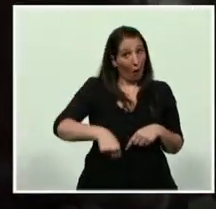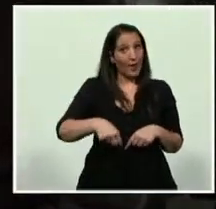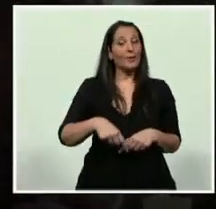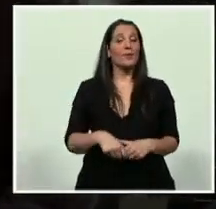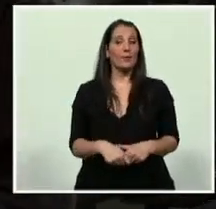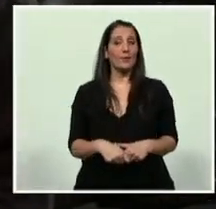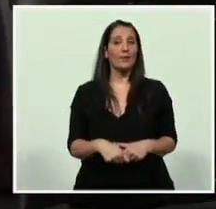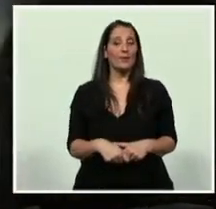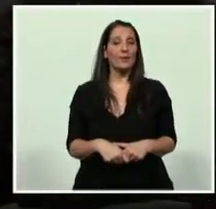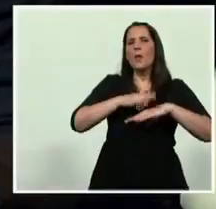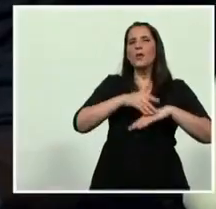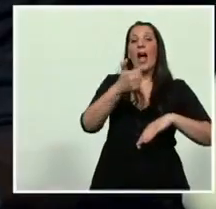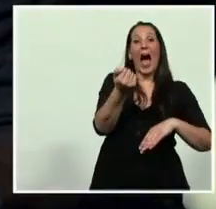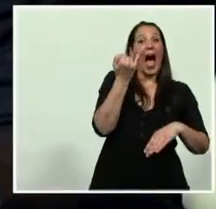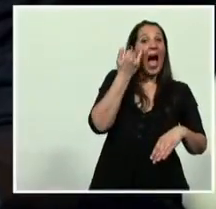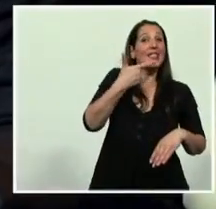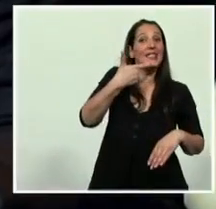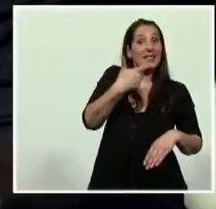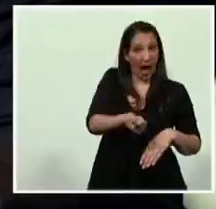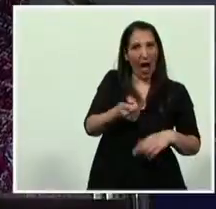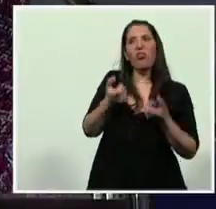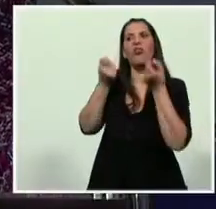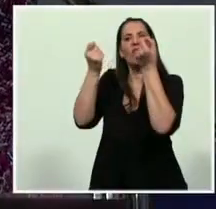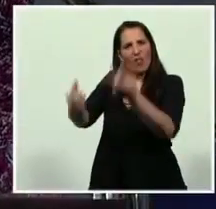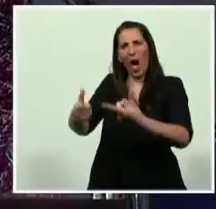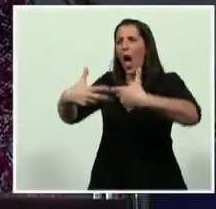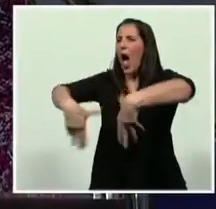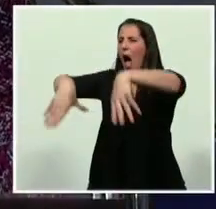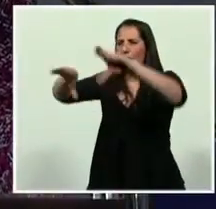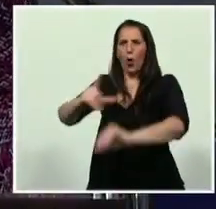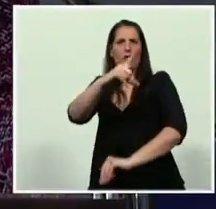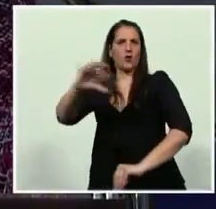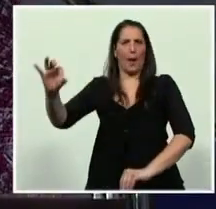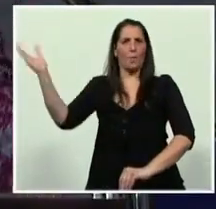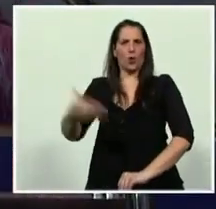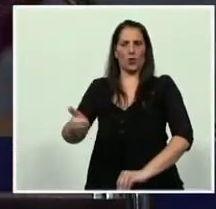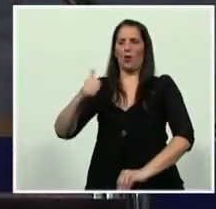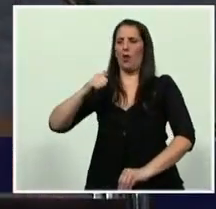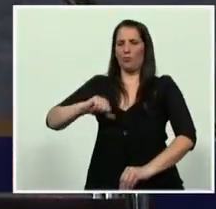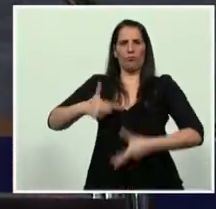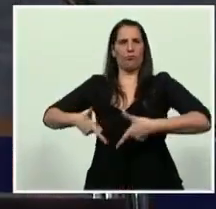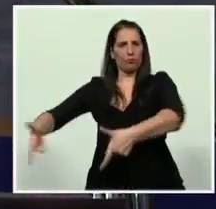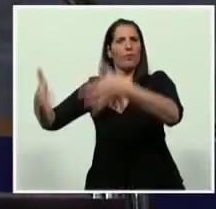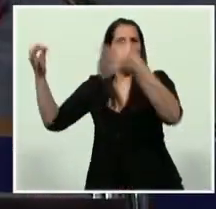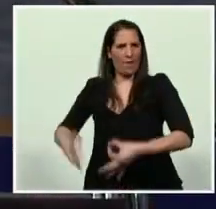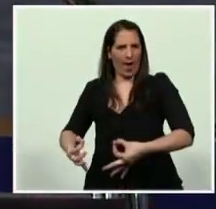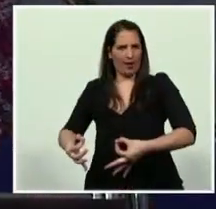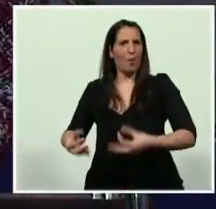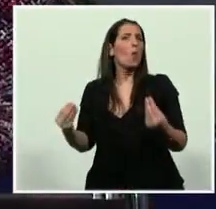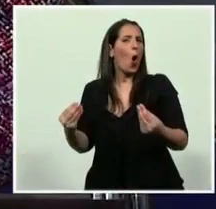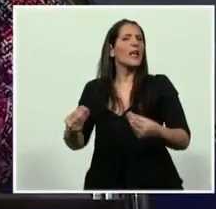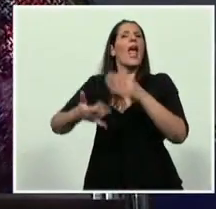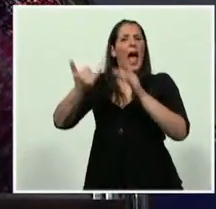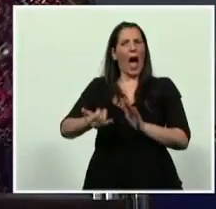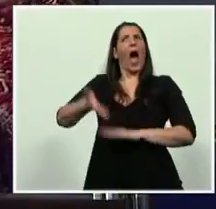AISA va a tener cobertura cloacal del 100% a partir de la decisión